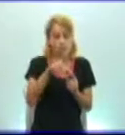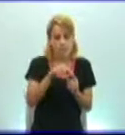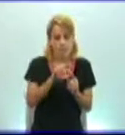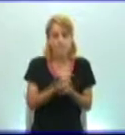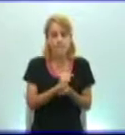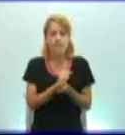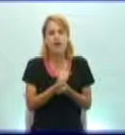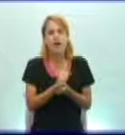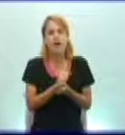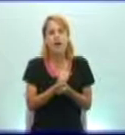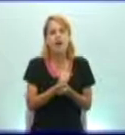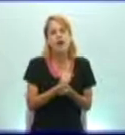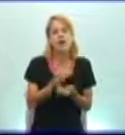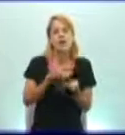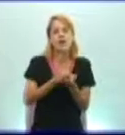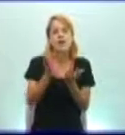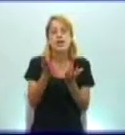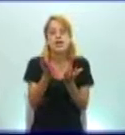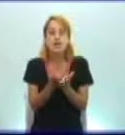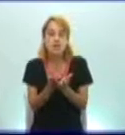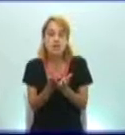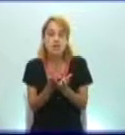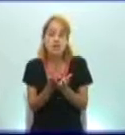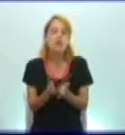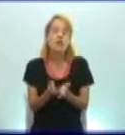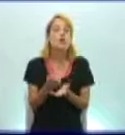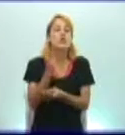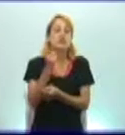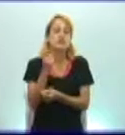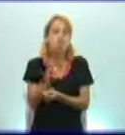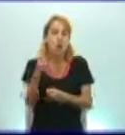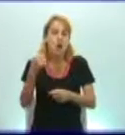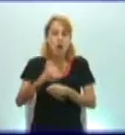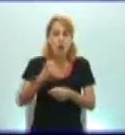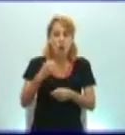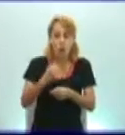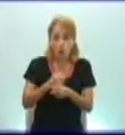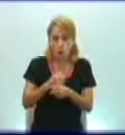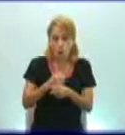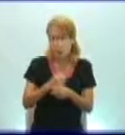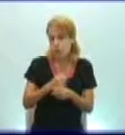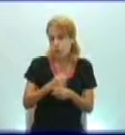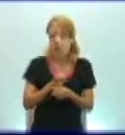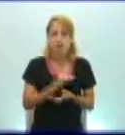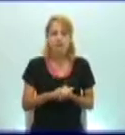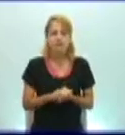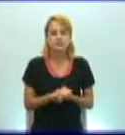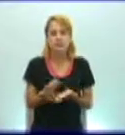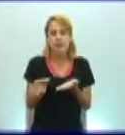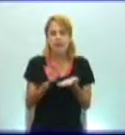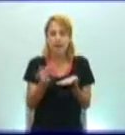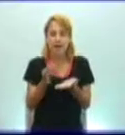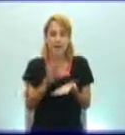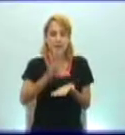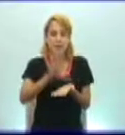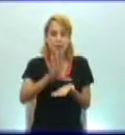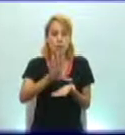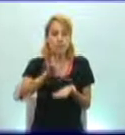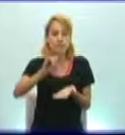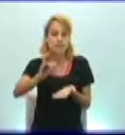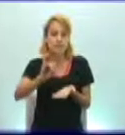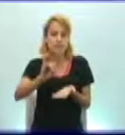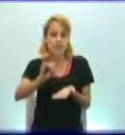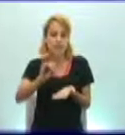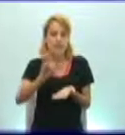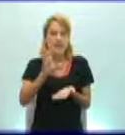asignatura Educación Laboral, su capítulo 3, que es Trabajos Sencillos de Cocina, en las páginas 57